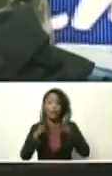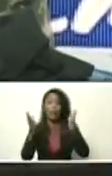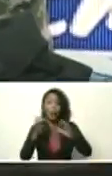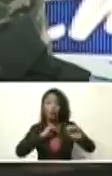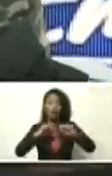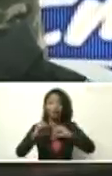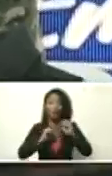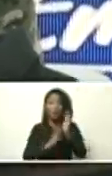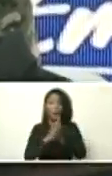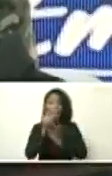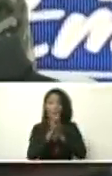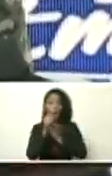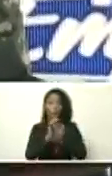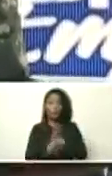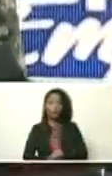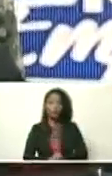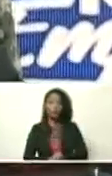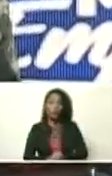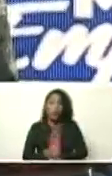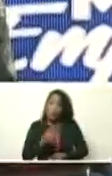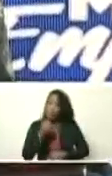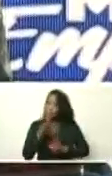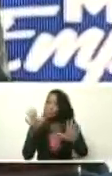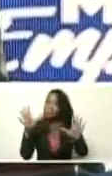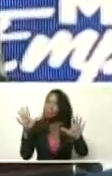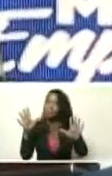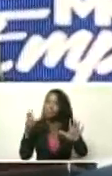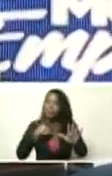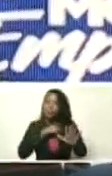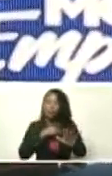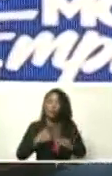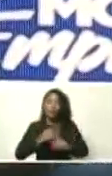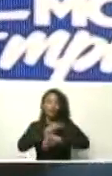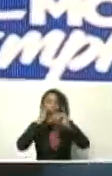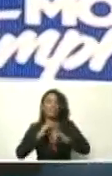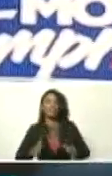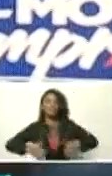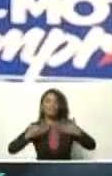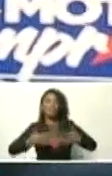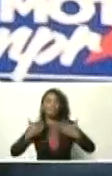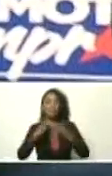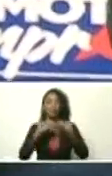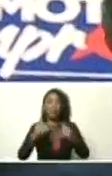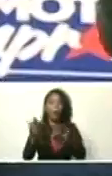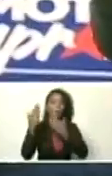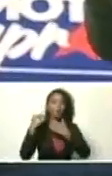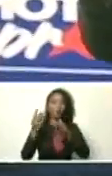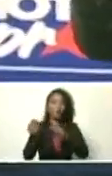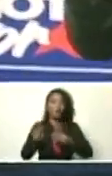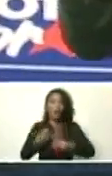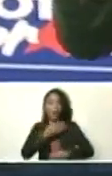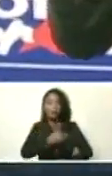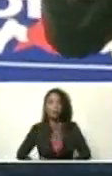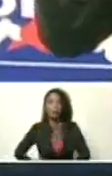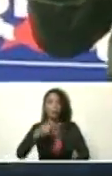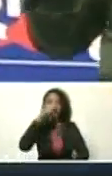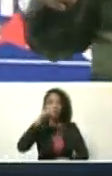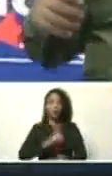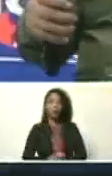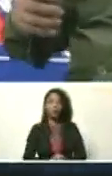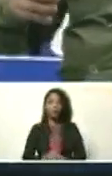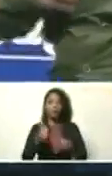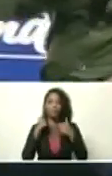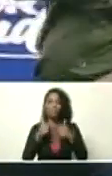de emprendedores. Y bueno, nada, estamos súper felices y contentos por todo el apoyo que nos brinda el presidente Nicolás Maduro.